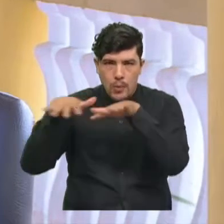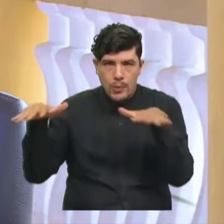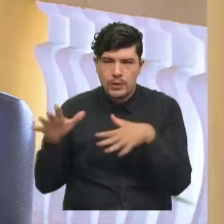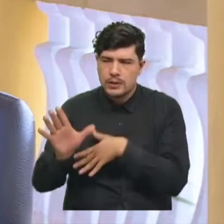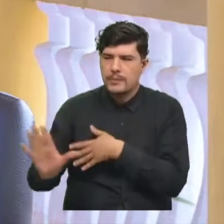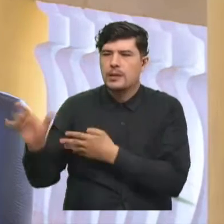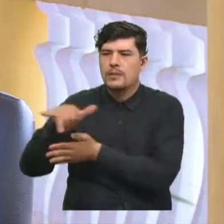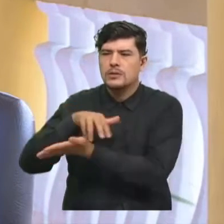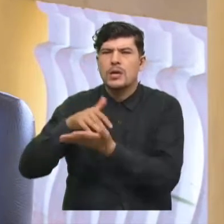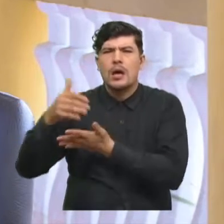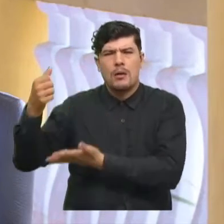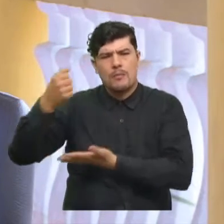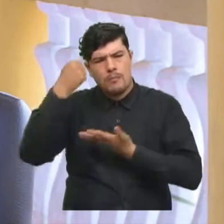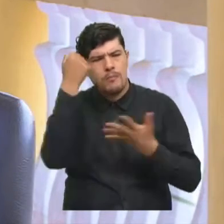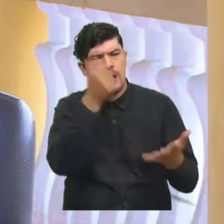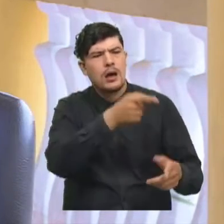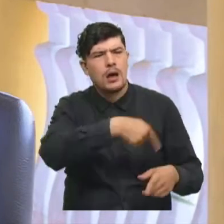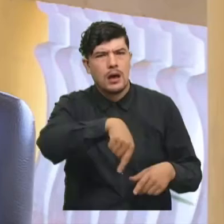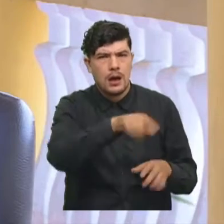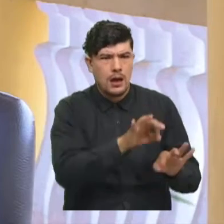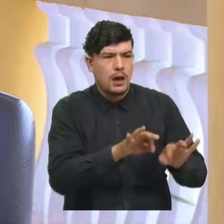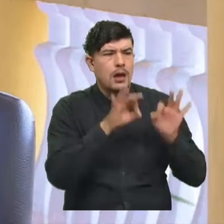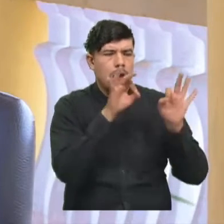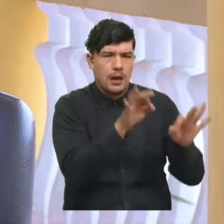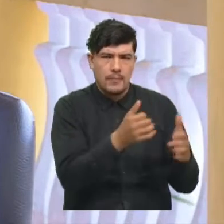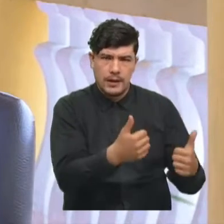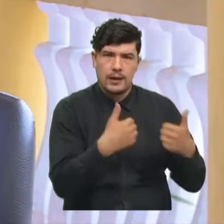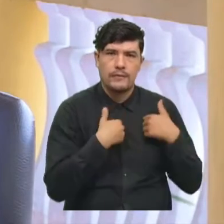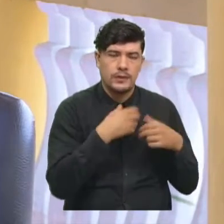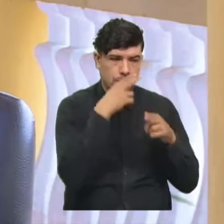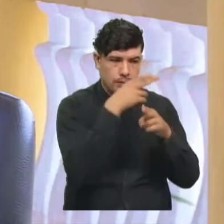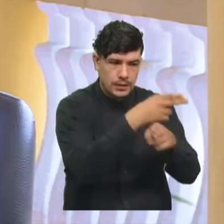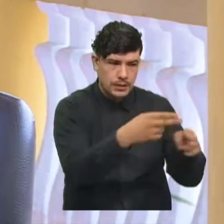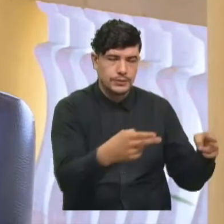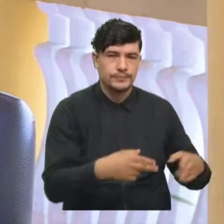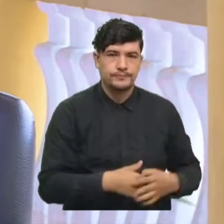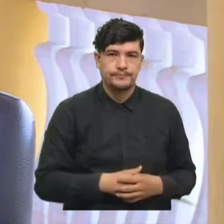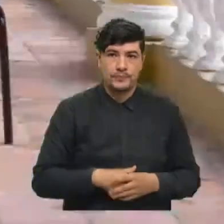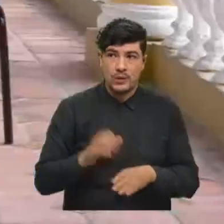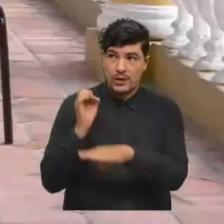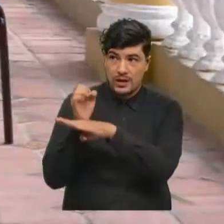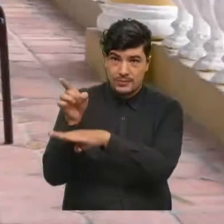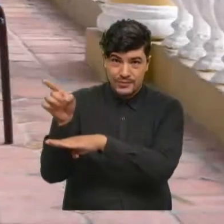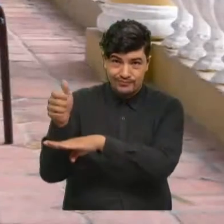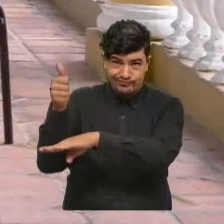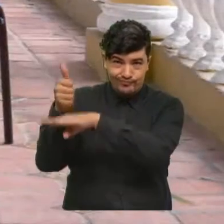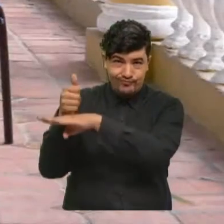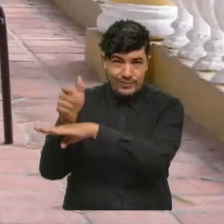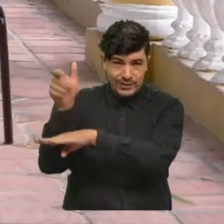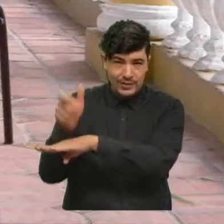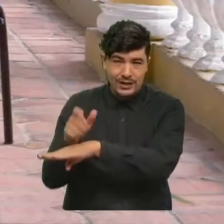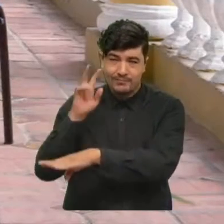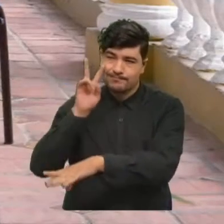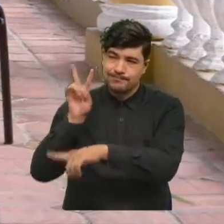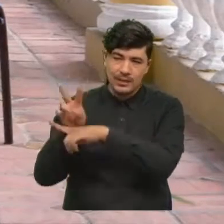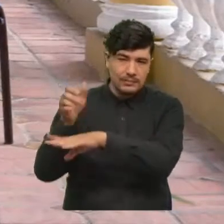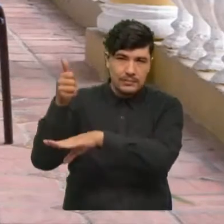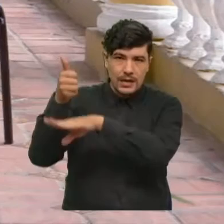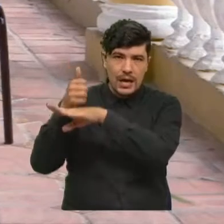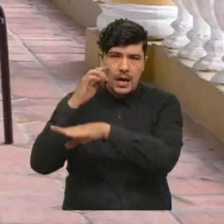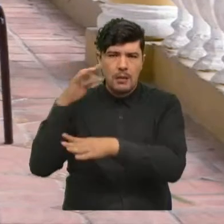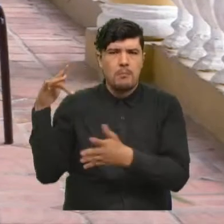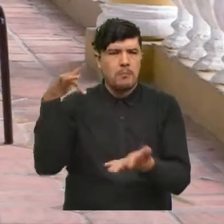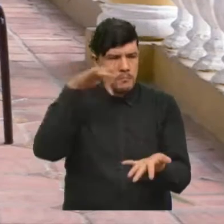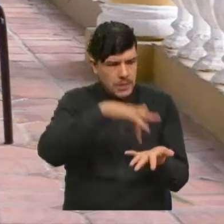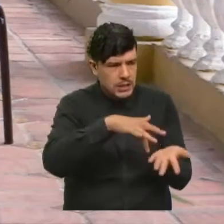y que cada día que pedimos el acompañamiento el organismo de control y así como vino la unidad especial precisamente a constatar es la gran